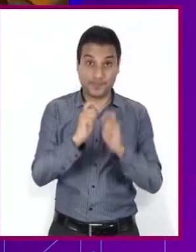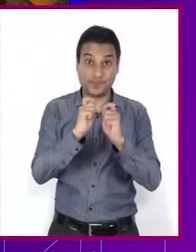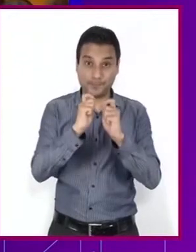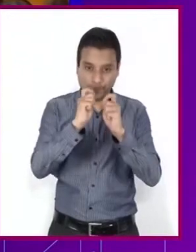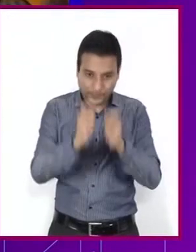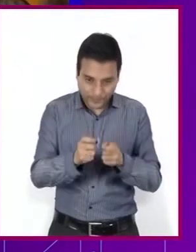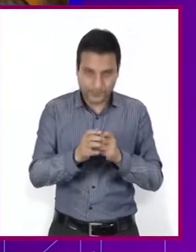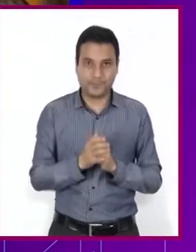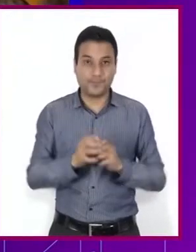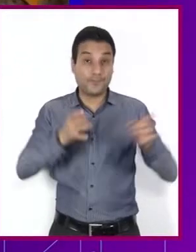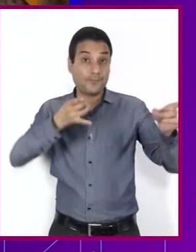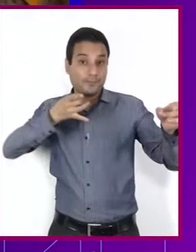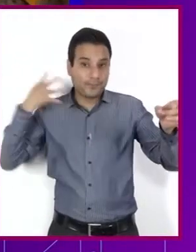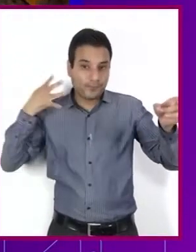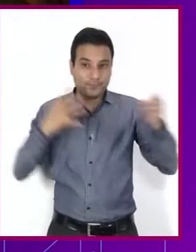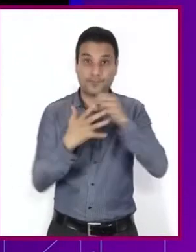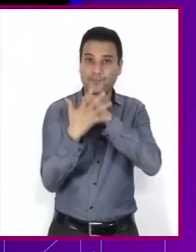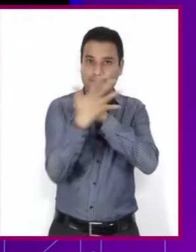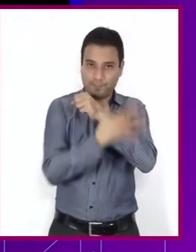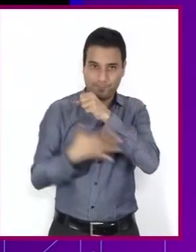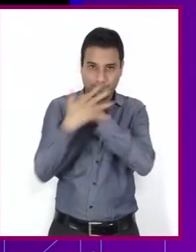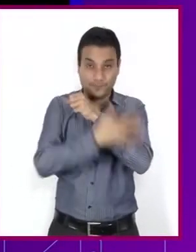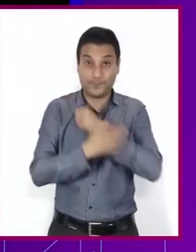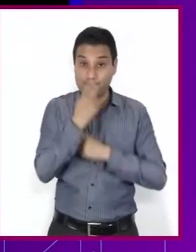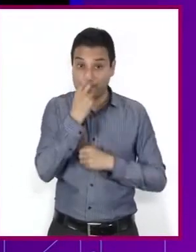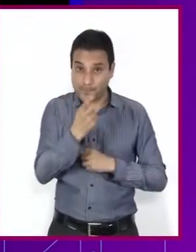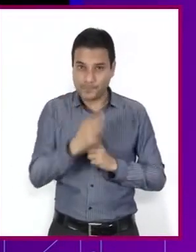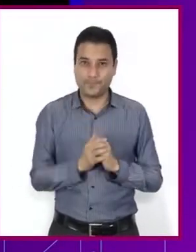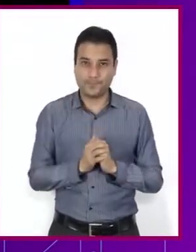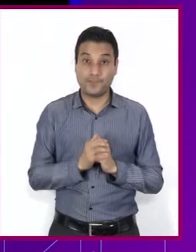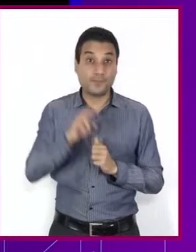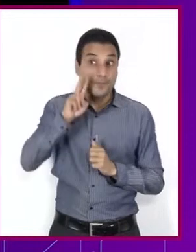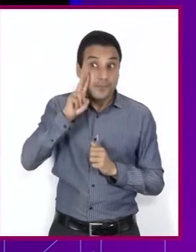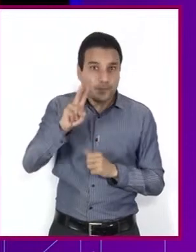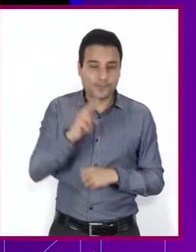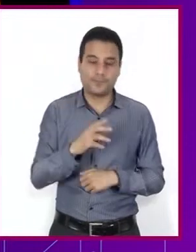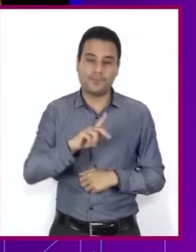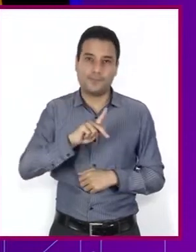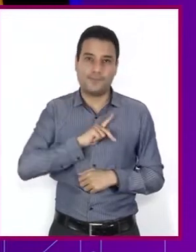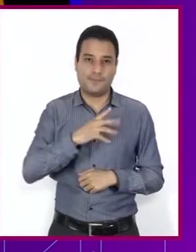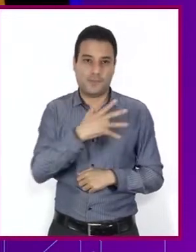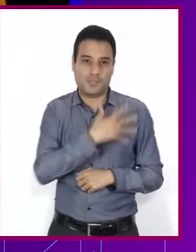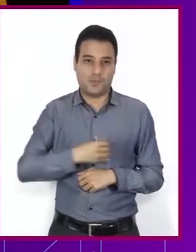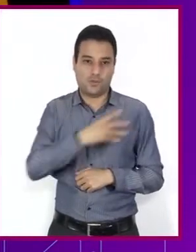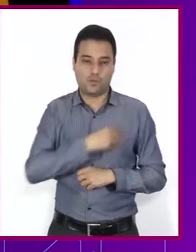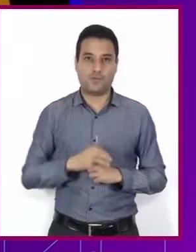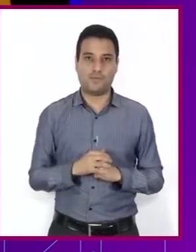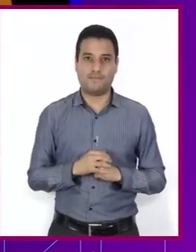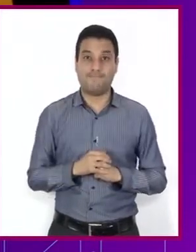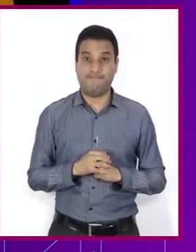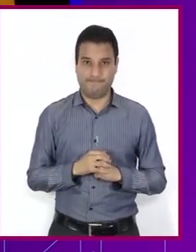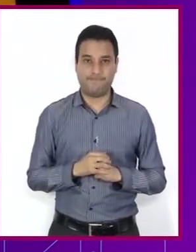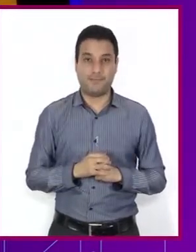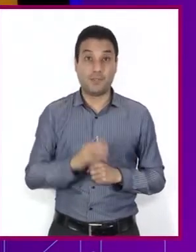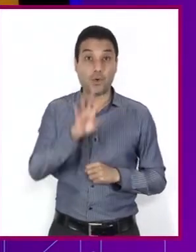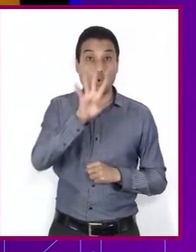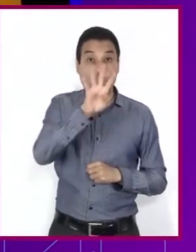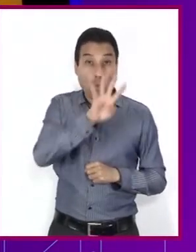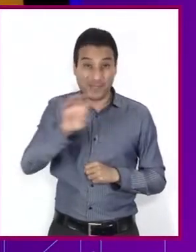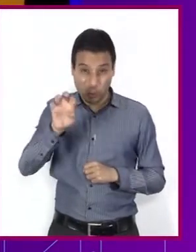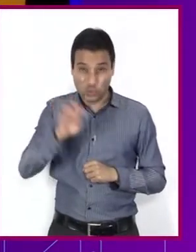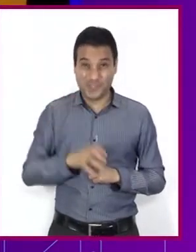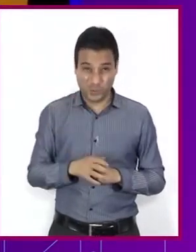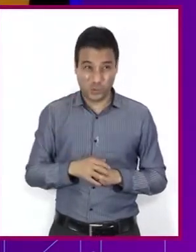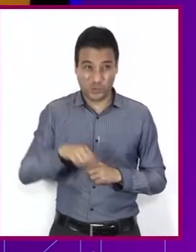y escudos poderosos, diciéndoles: «Mirad, hijos míos, que habéis de destruir a los 400